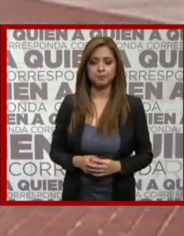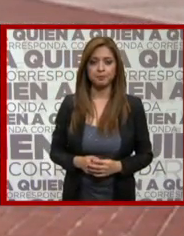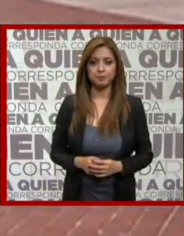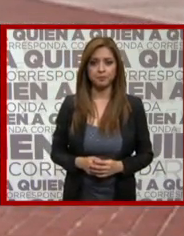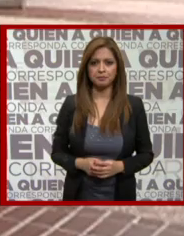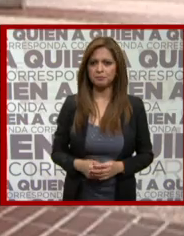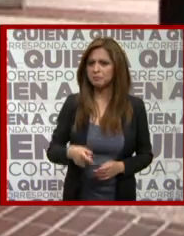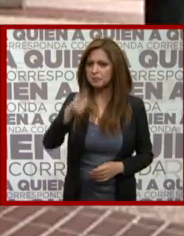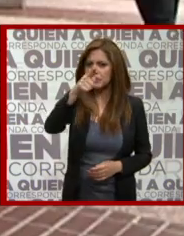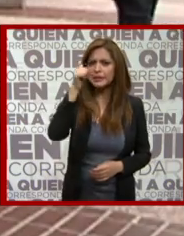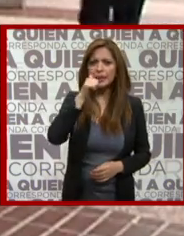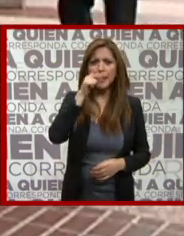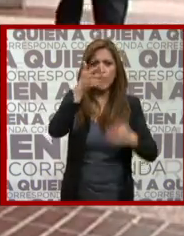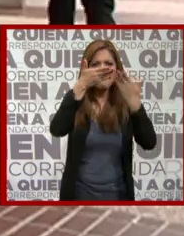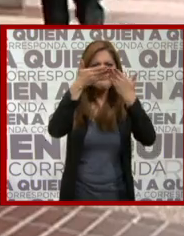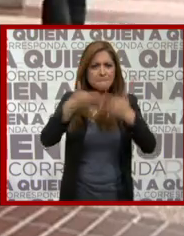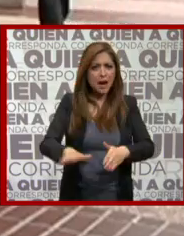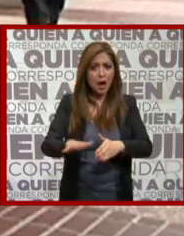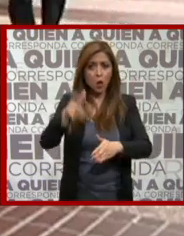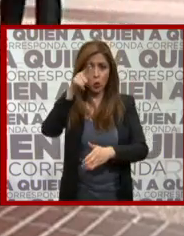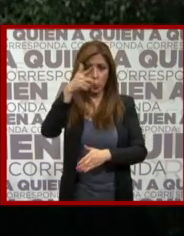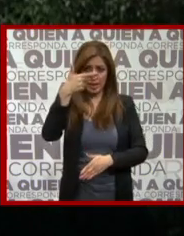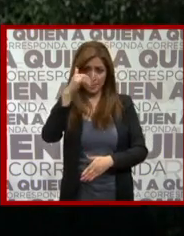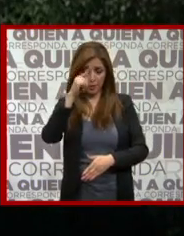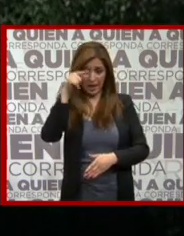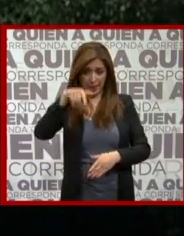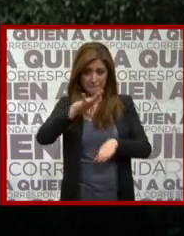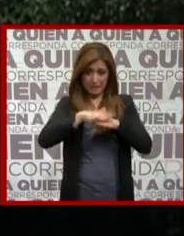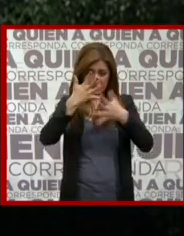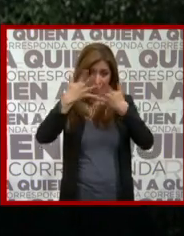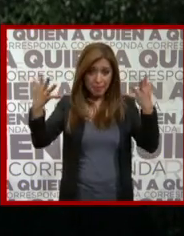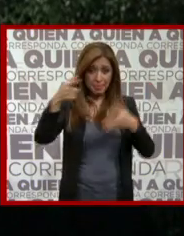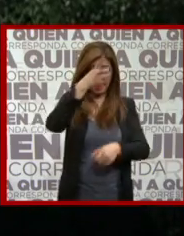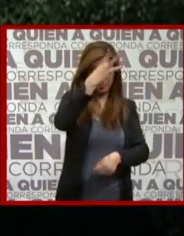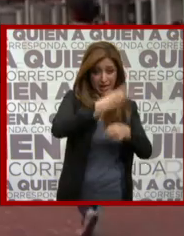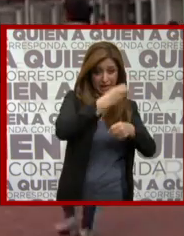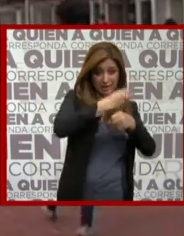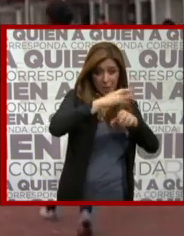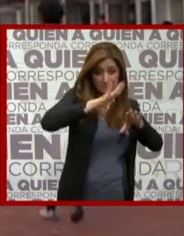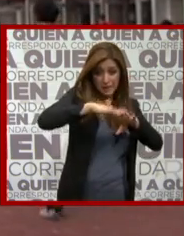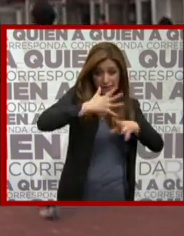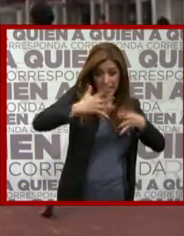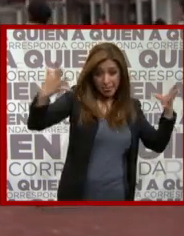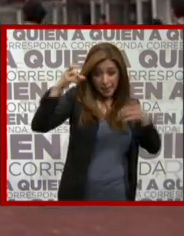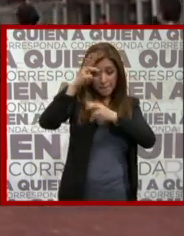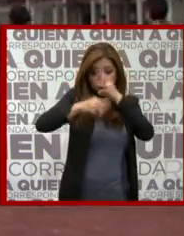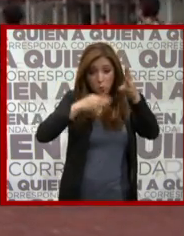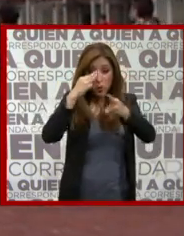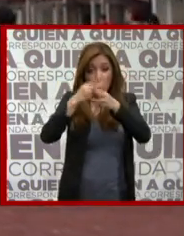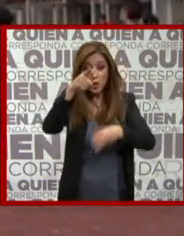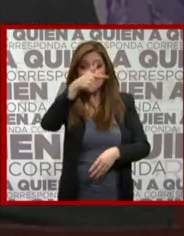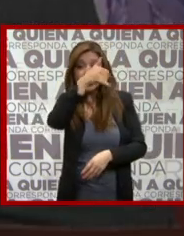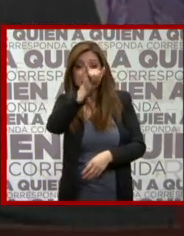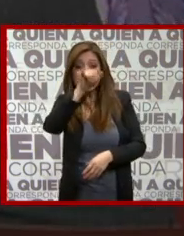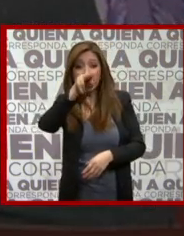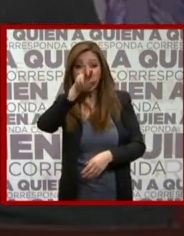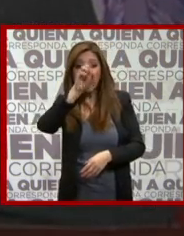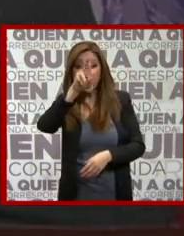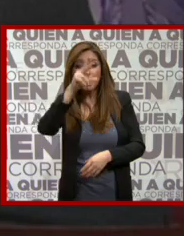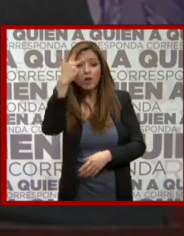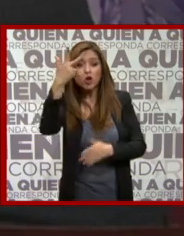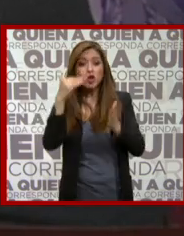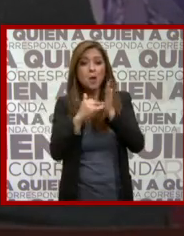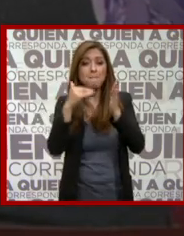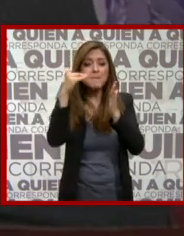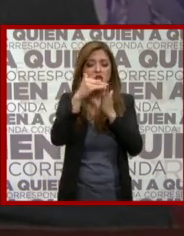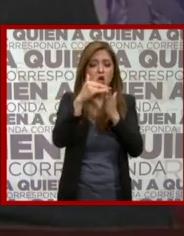Considerado como el primer banco hipotecario más grande de América Latina y el tercero más grande del mundo, Infonavit ha otorgado más de 8 millones de créditos en